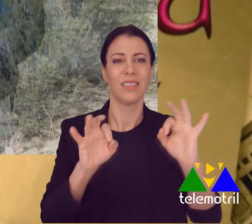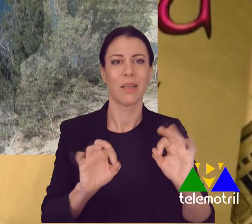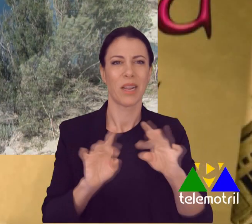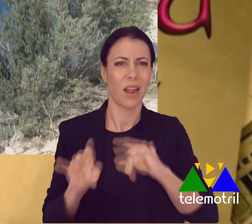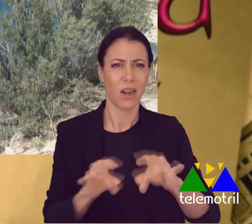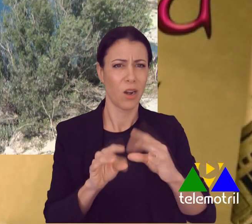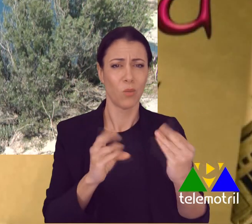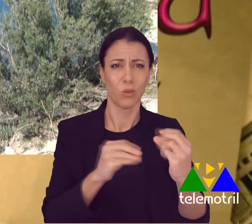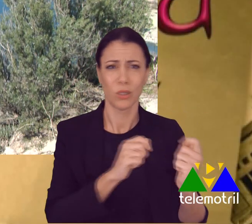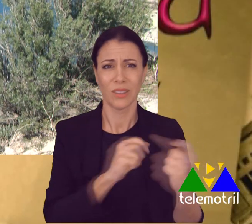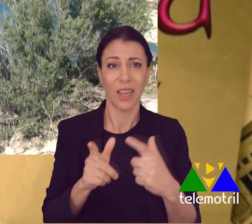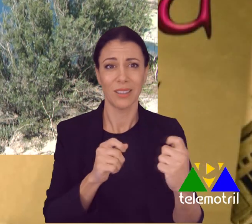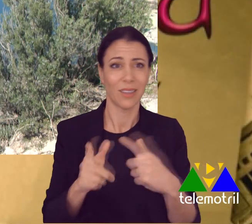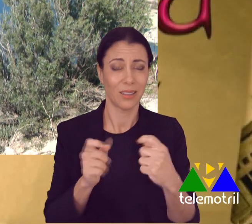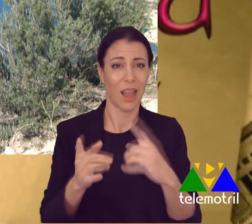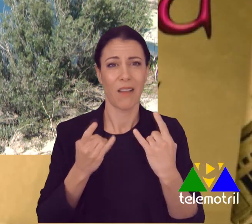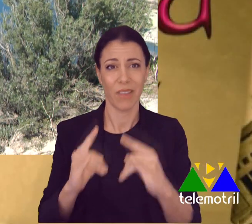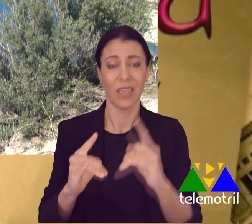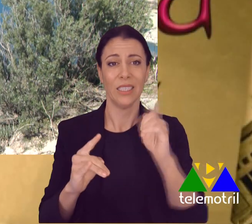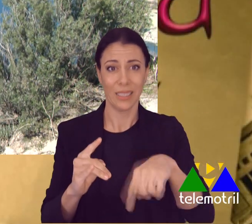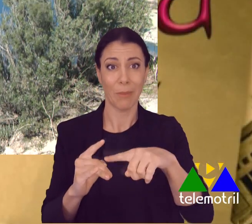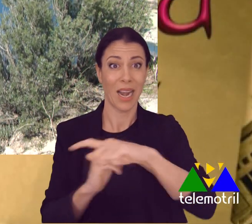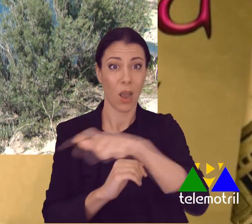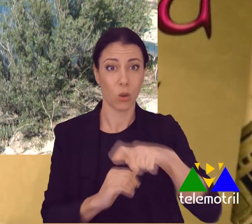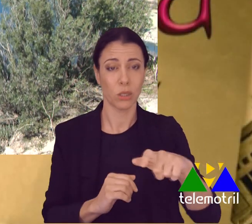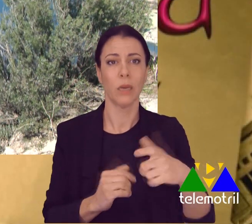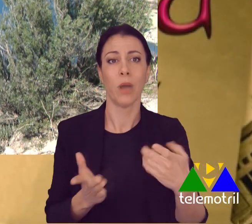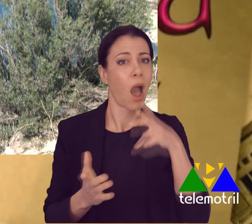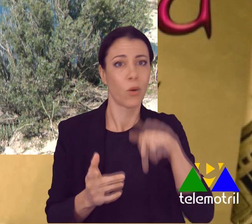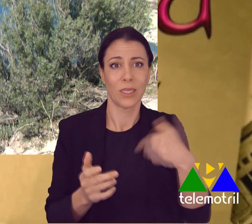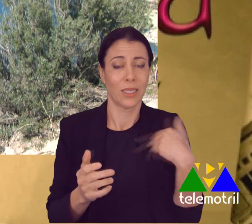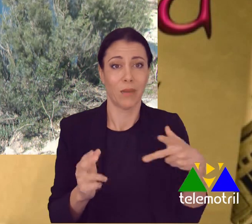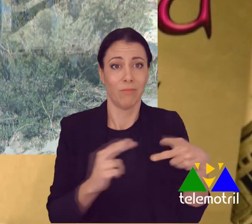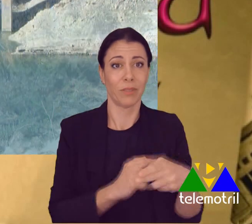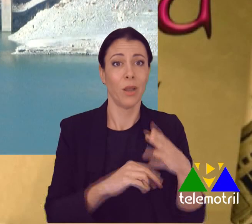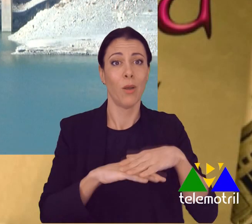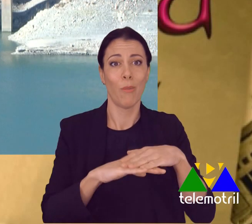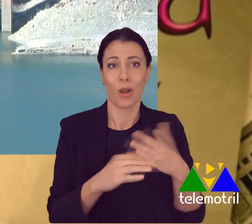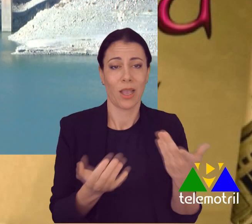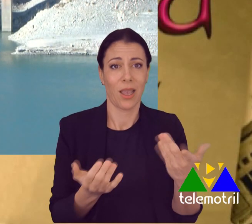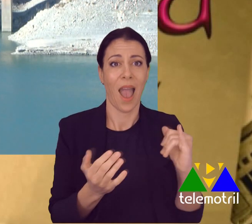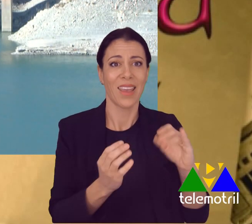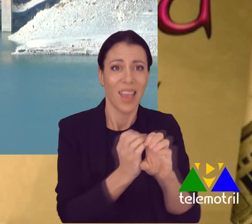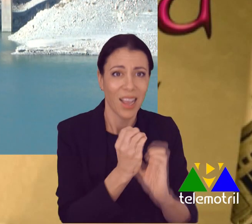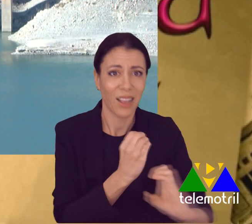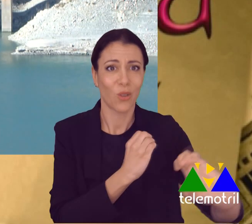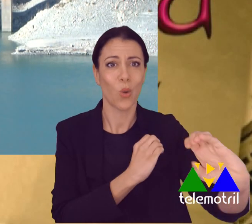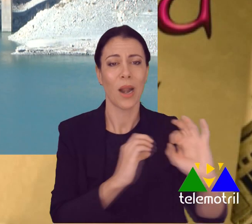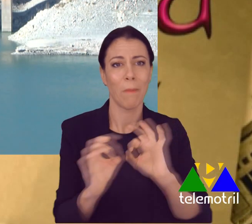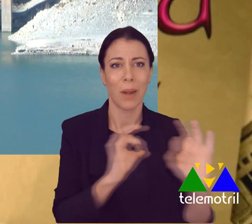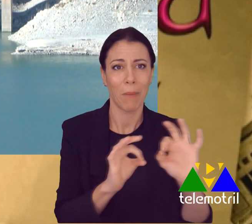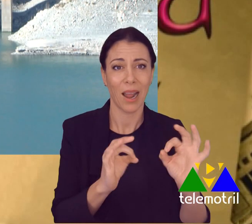tarquines y tierras a la Vega y a la costa. Eso, al estar canalizado, se acabó. Es decir, que